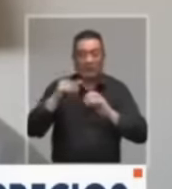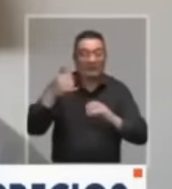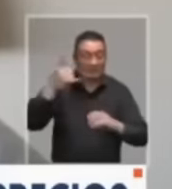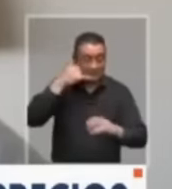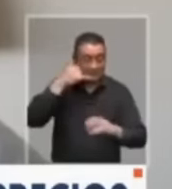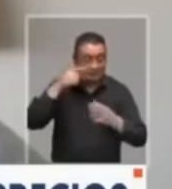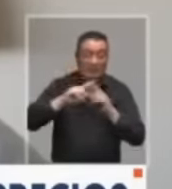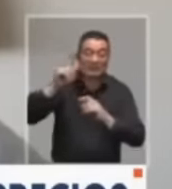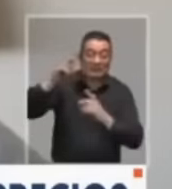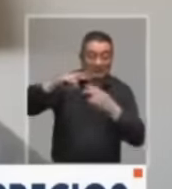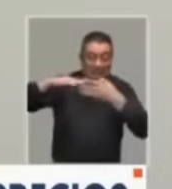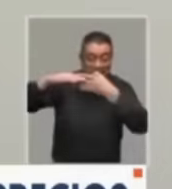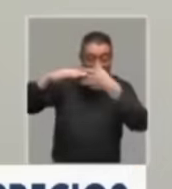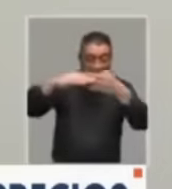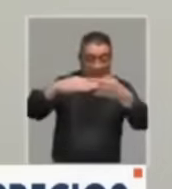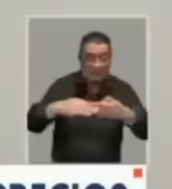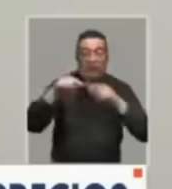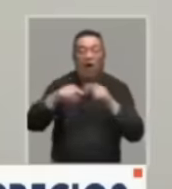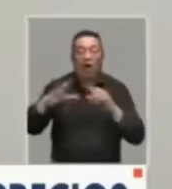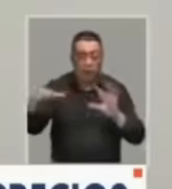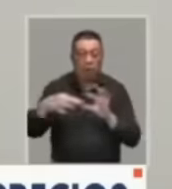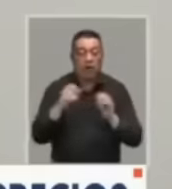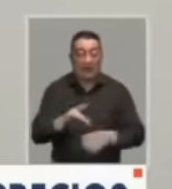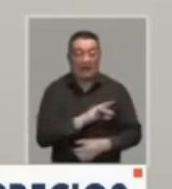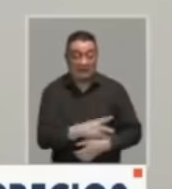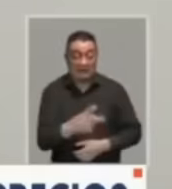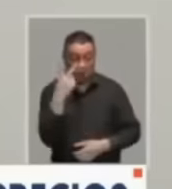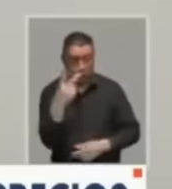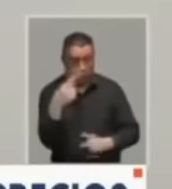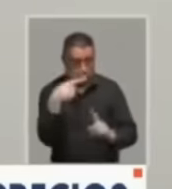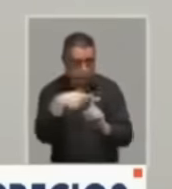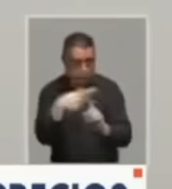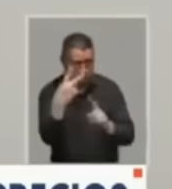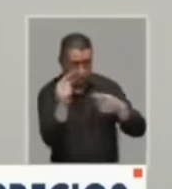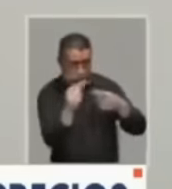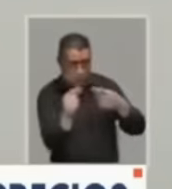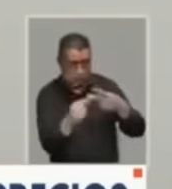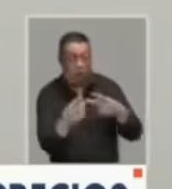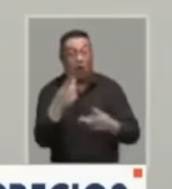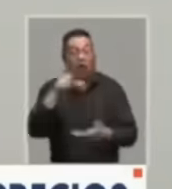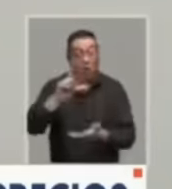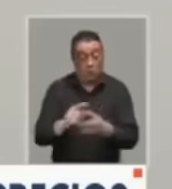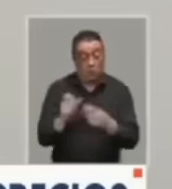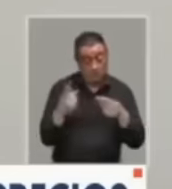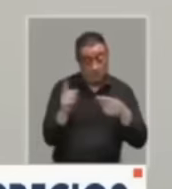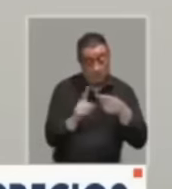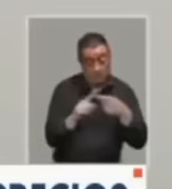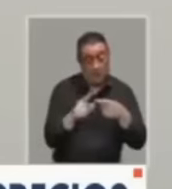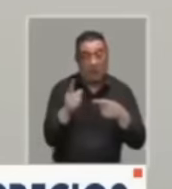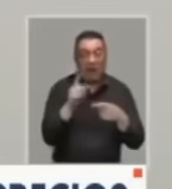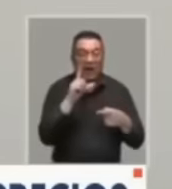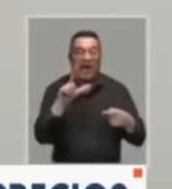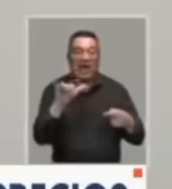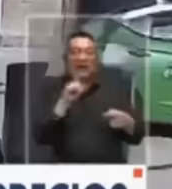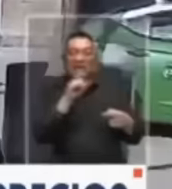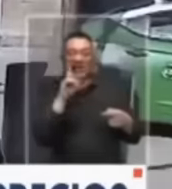para poder hacer alianzas público-privadas. Y Chile cuenta con dos grandes virtudes. En un lugar tenemos litio, que